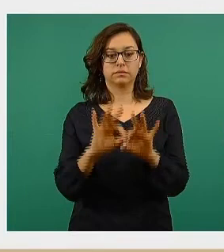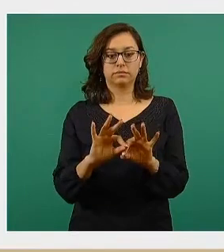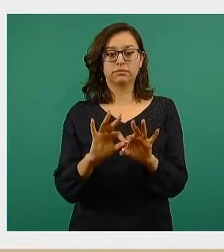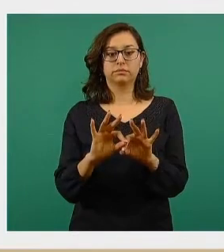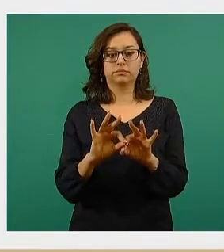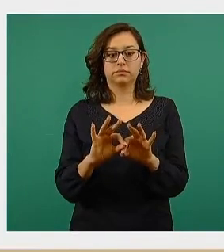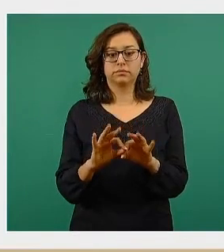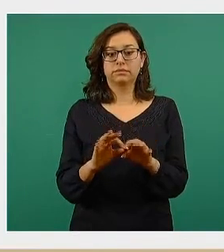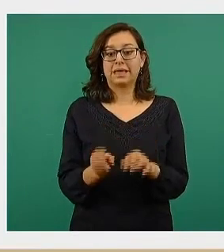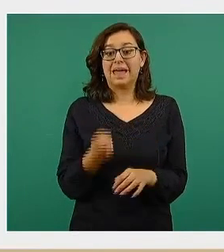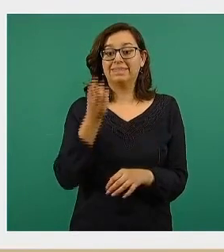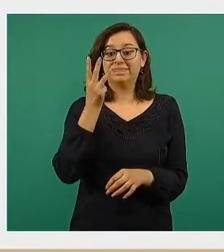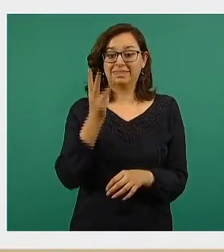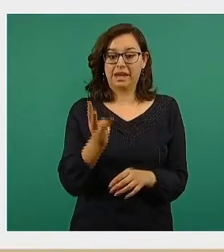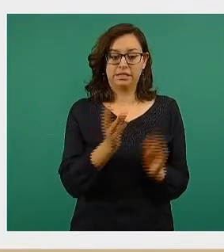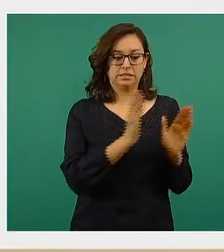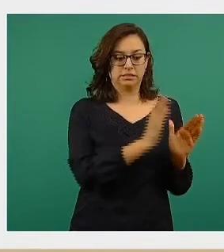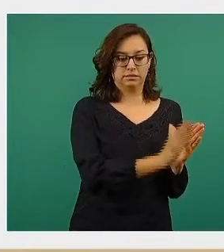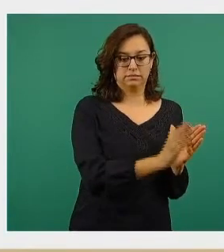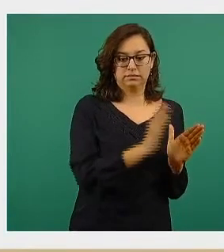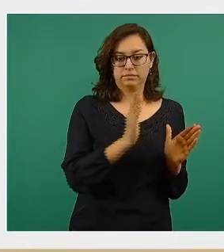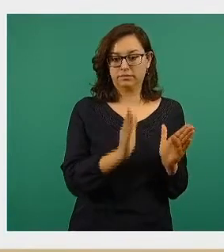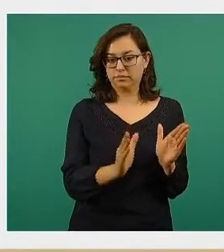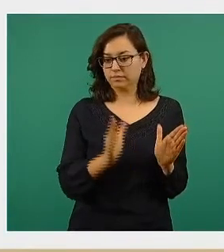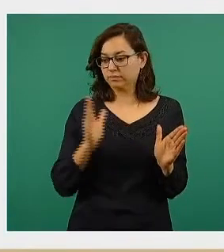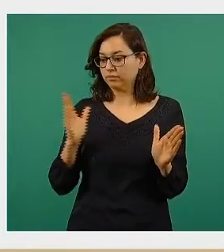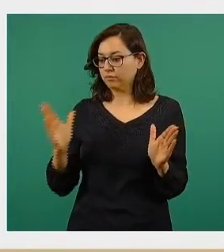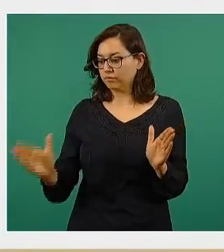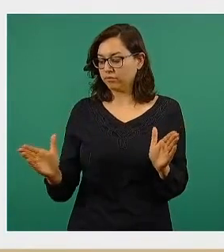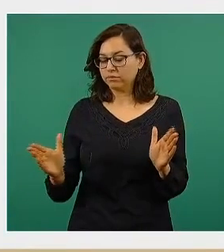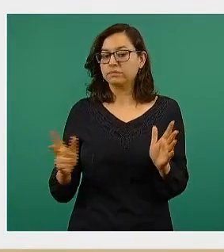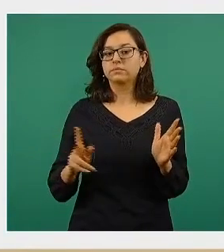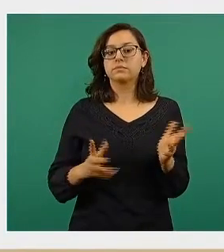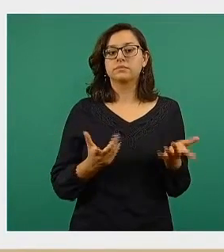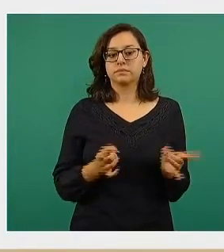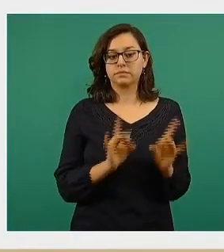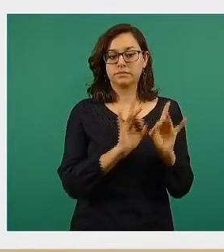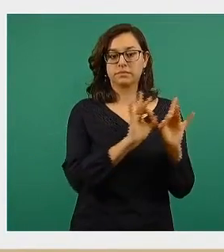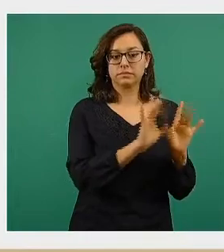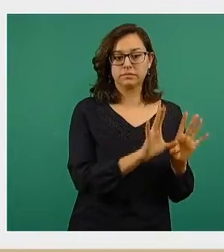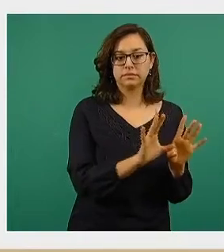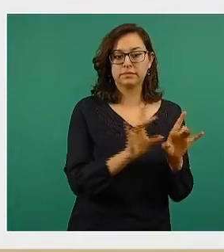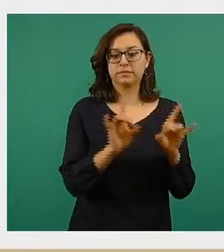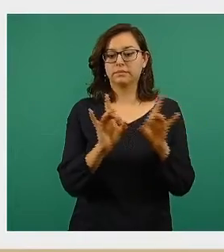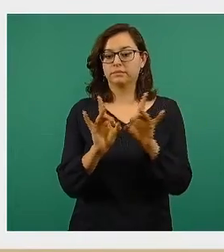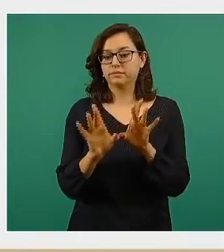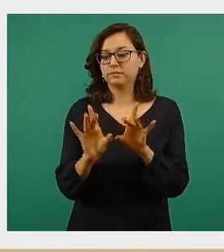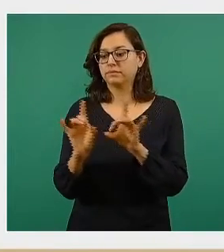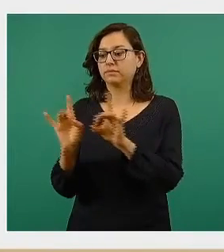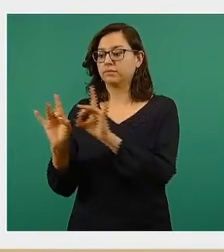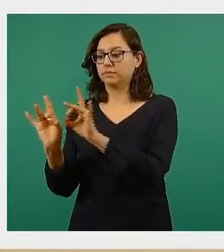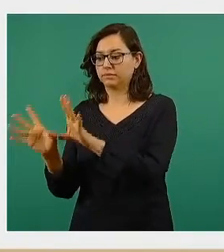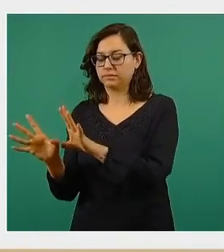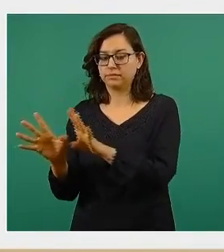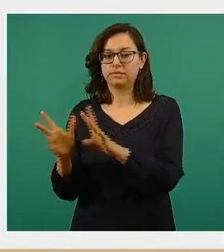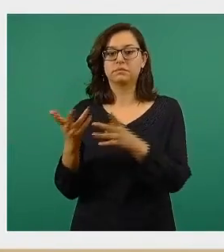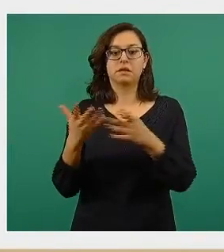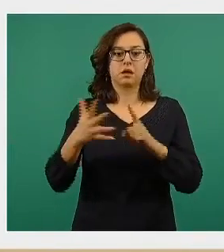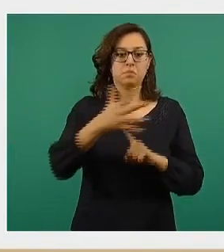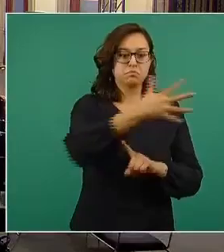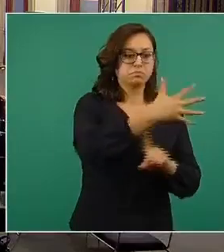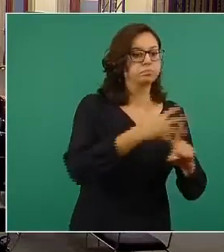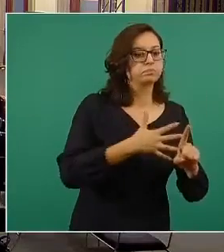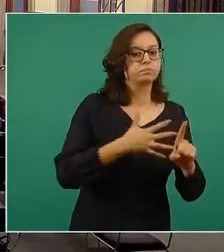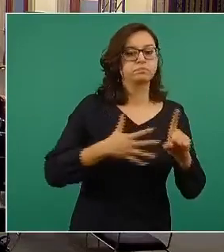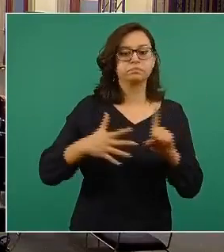las 3 fases que en su momento se realizaron en consecuencia de los 3 escenarios que se